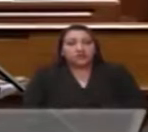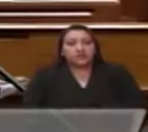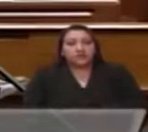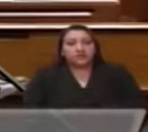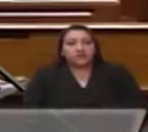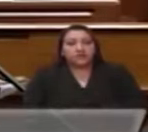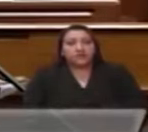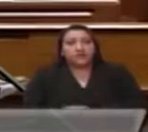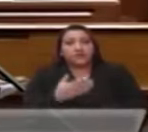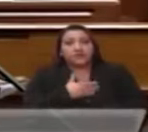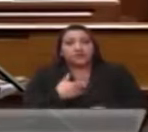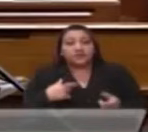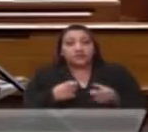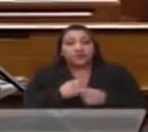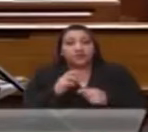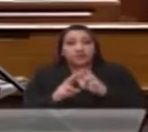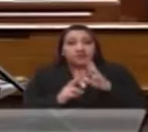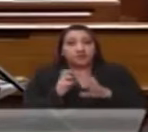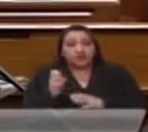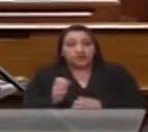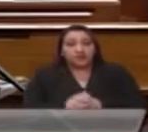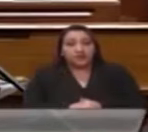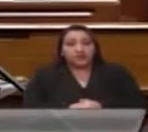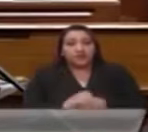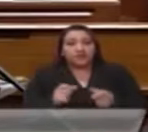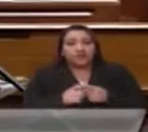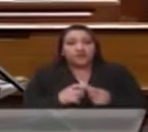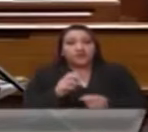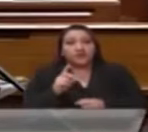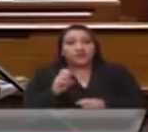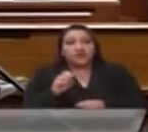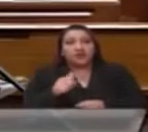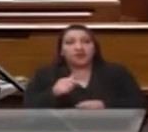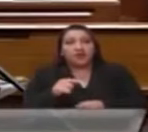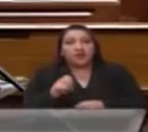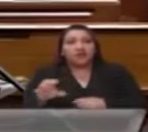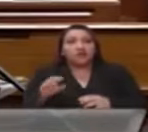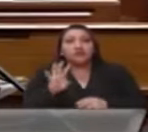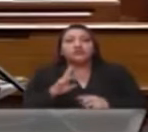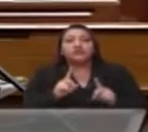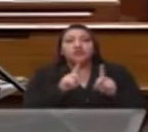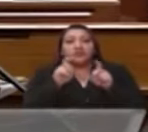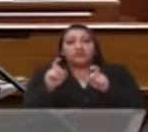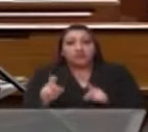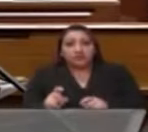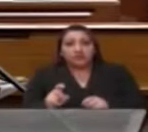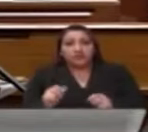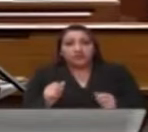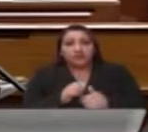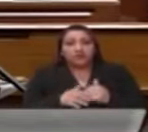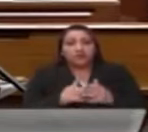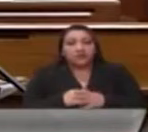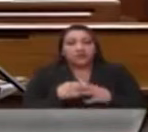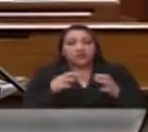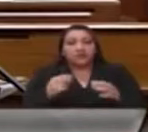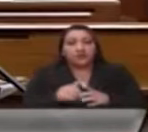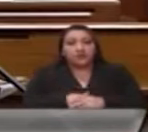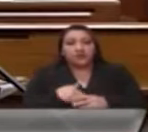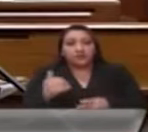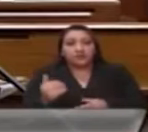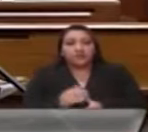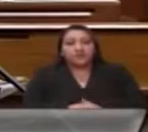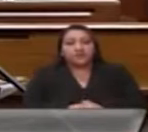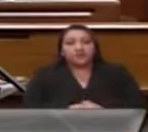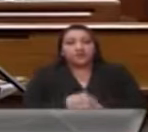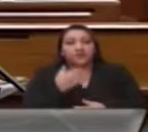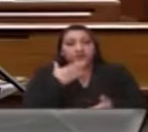El presidente de la Comisión de Relaciones Exteriores, congresista Juan Carlos del Águila, hizo cuatro consultas con relación a la política exterior